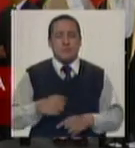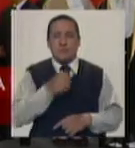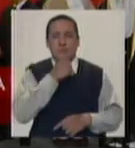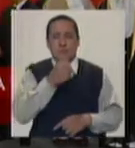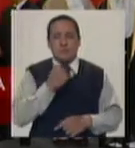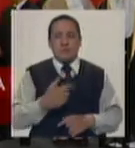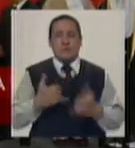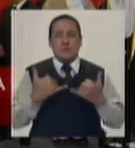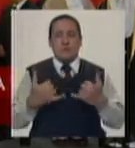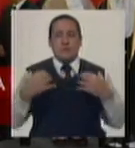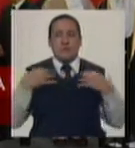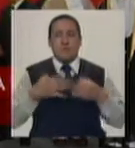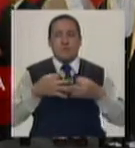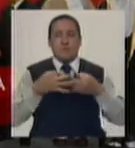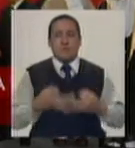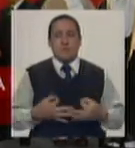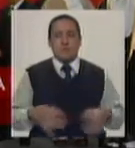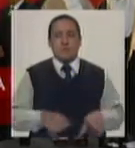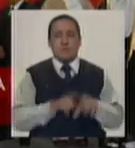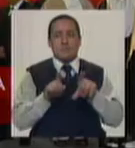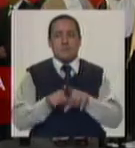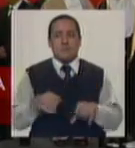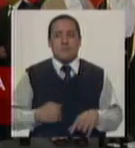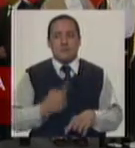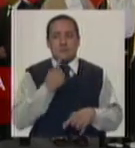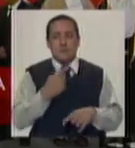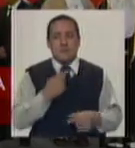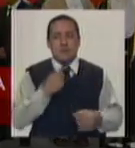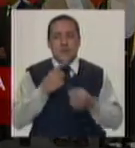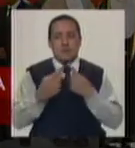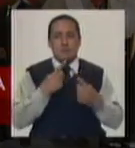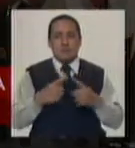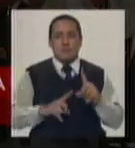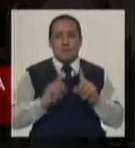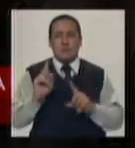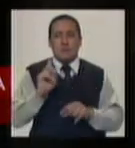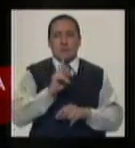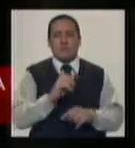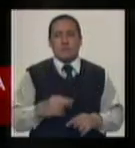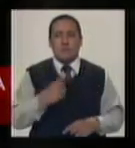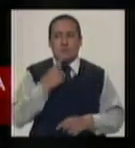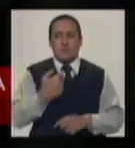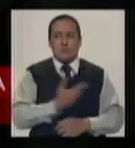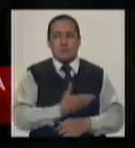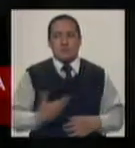La prensa oficial están llamando a cada uno de los dignatarios.